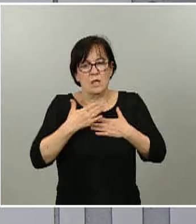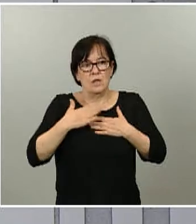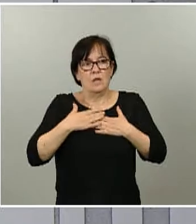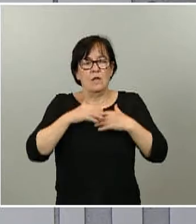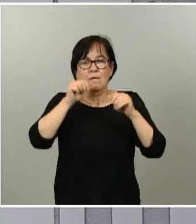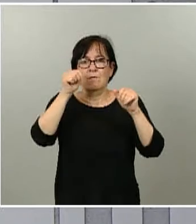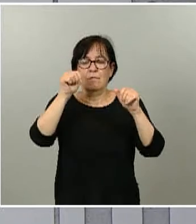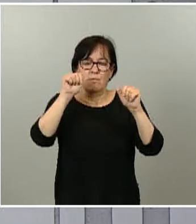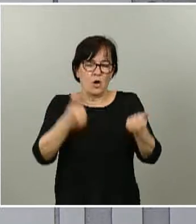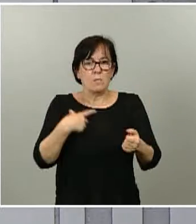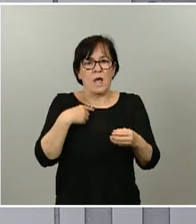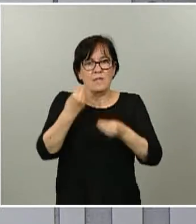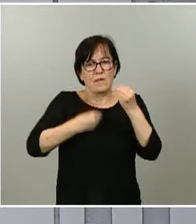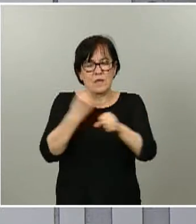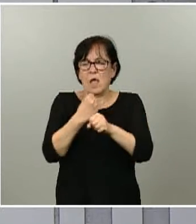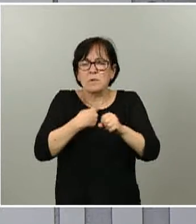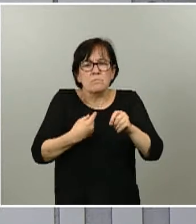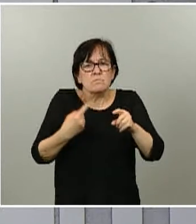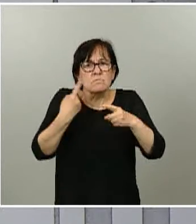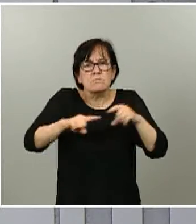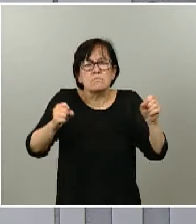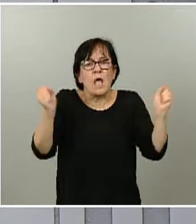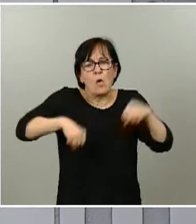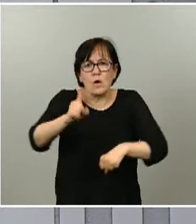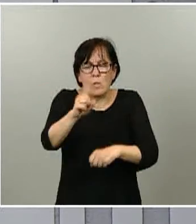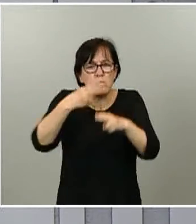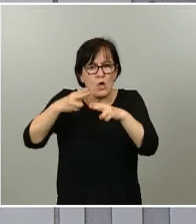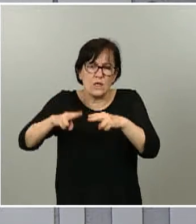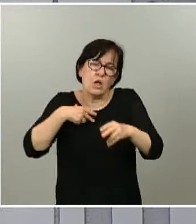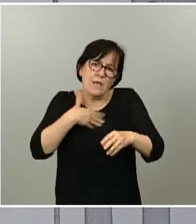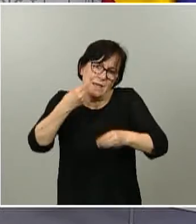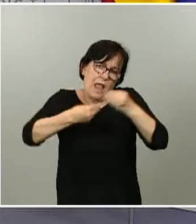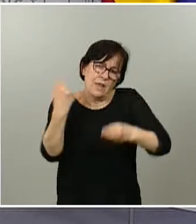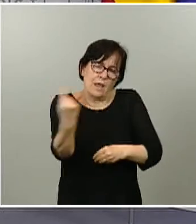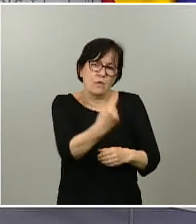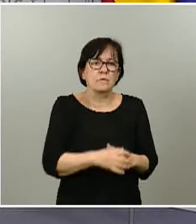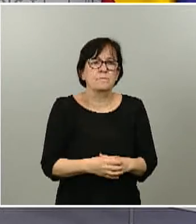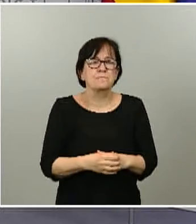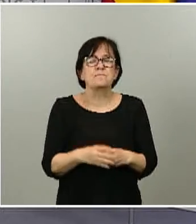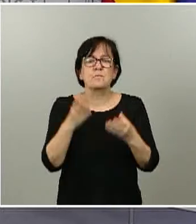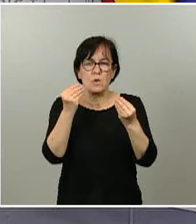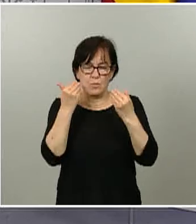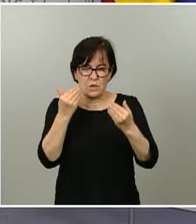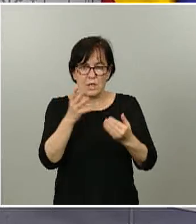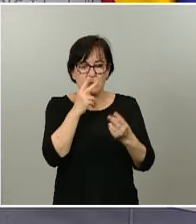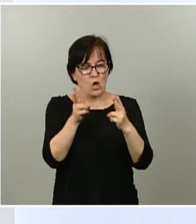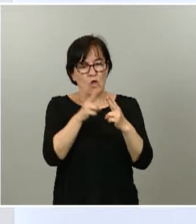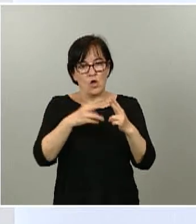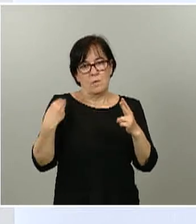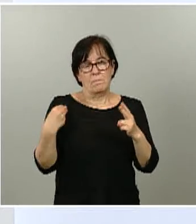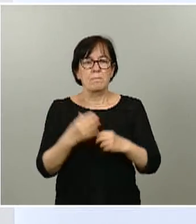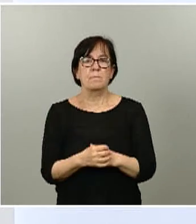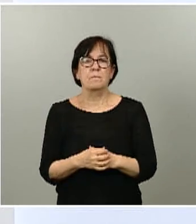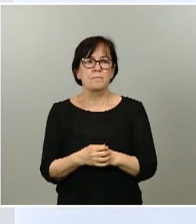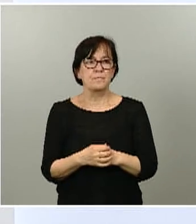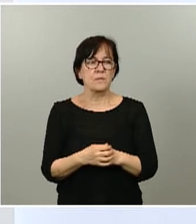con la discrepancia política que en cada momento cada uno quiera ejercer. Muchas gracias, Irene, por sus dos preguntas. La convocatoria de elecciones en el